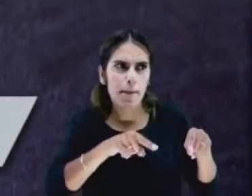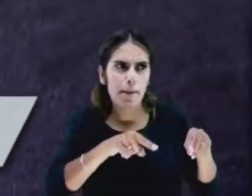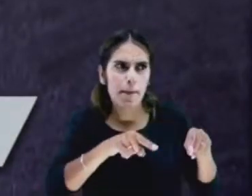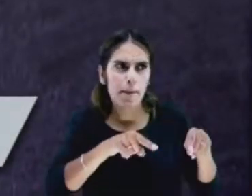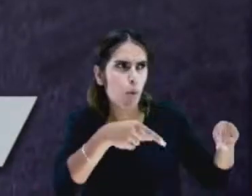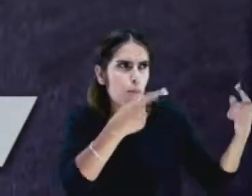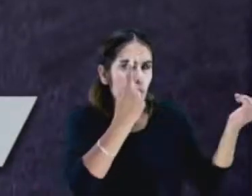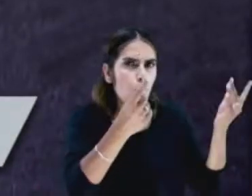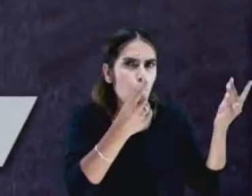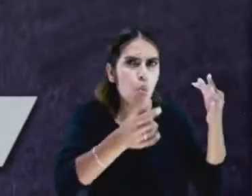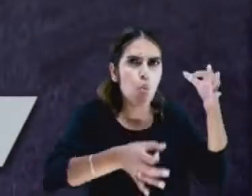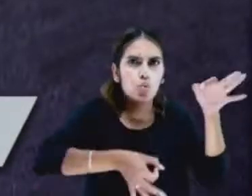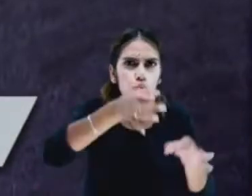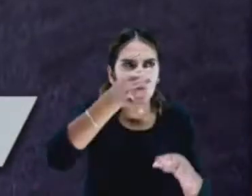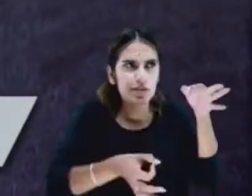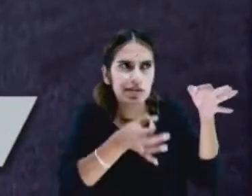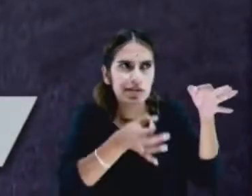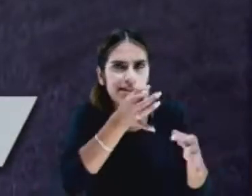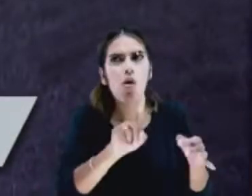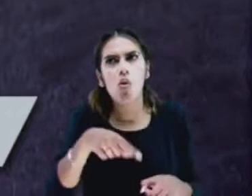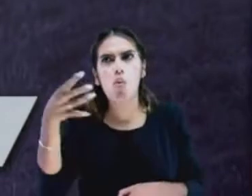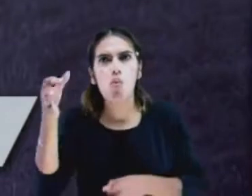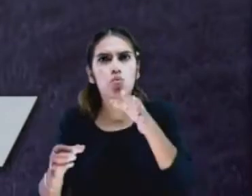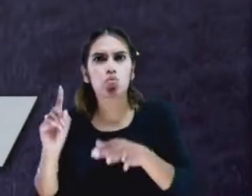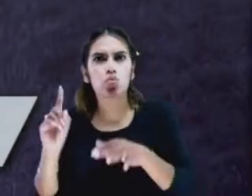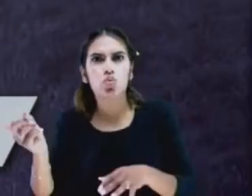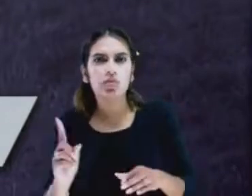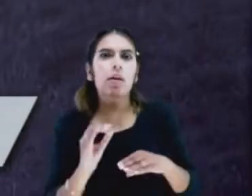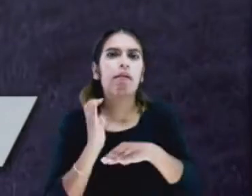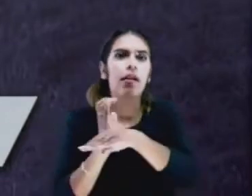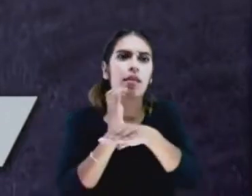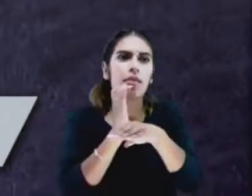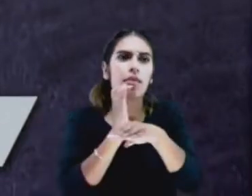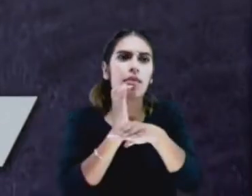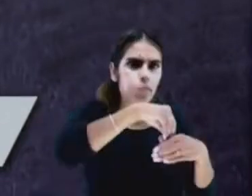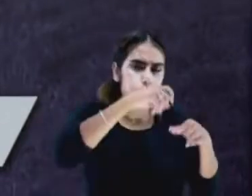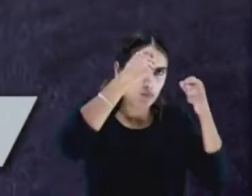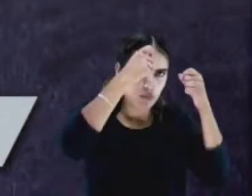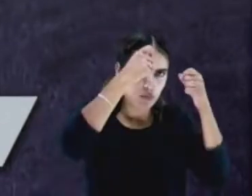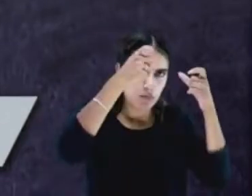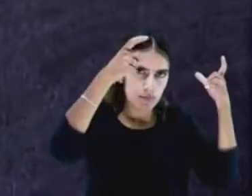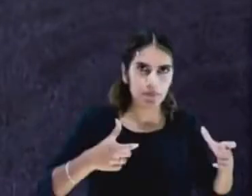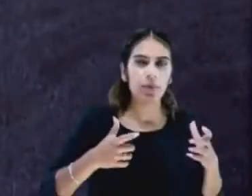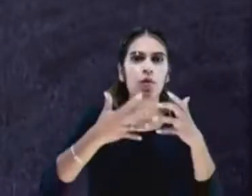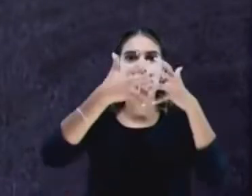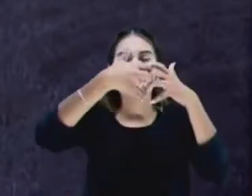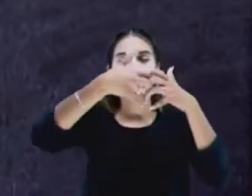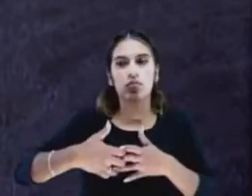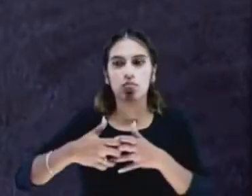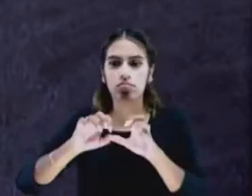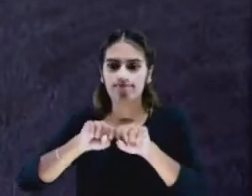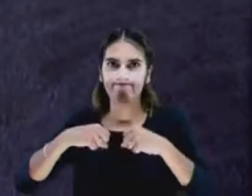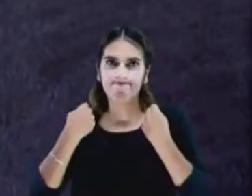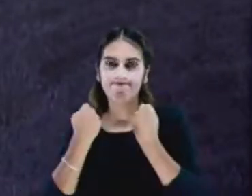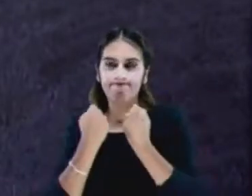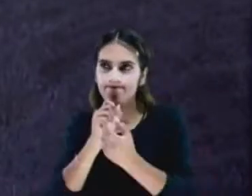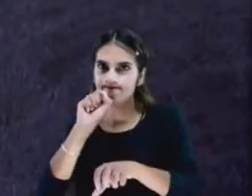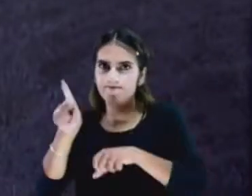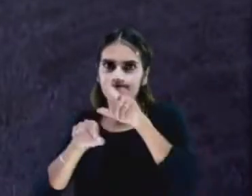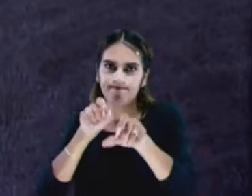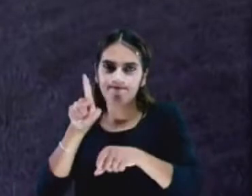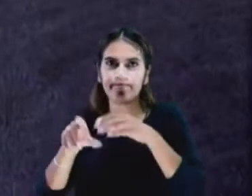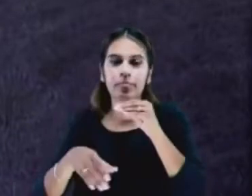entre entidades estatales función de la sala de consulta y servicio civil y para eso invito